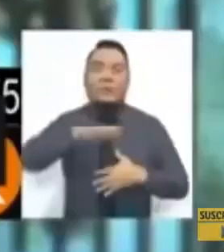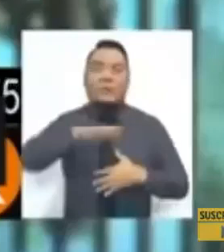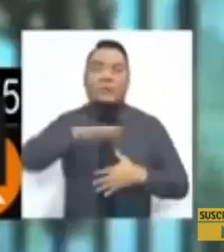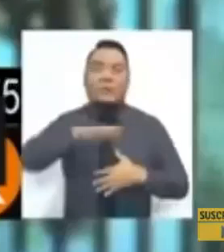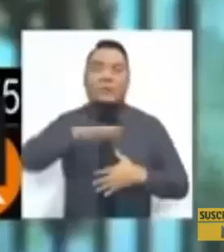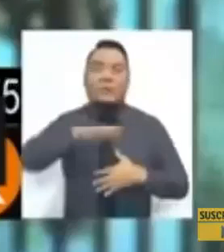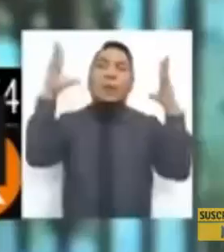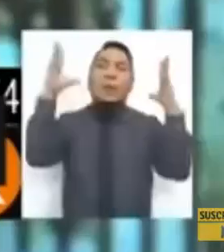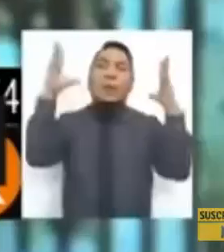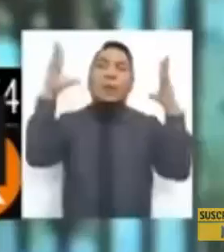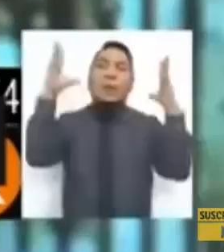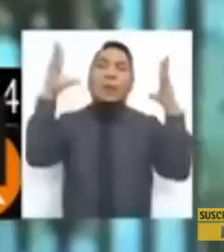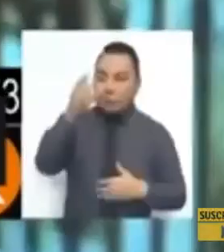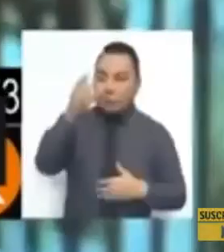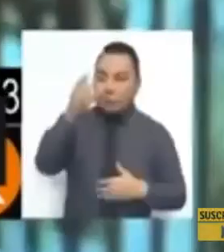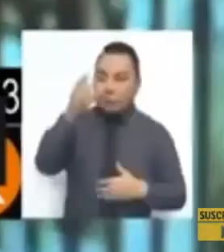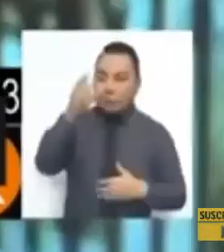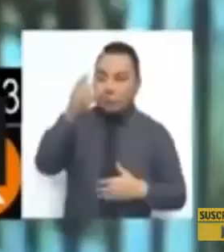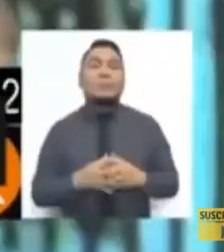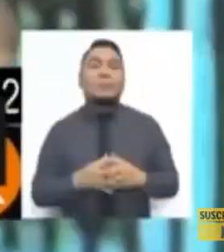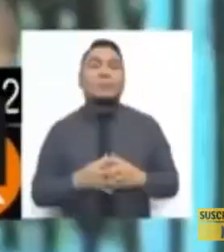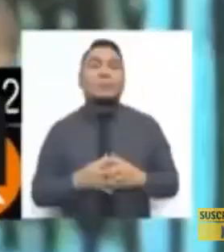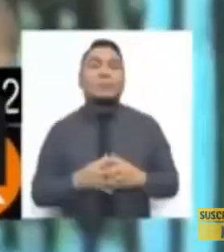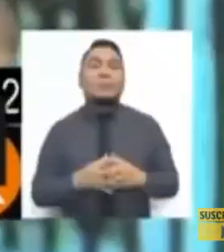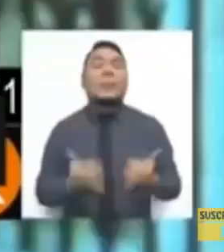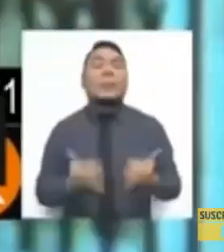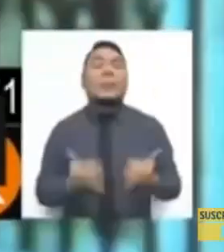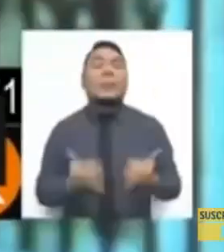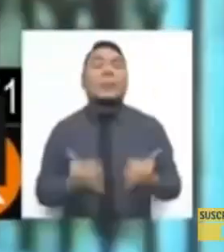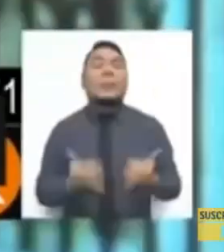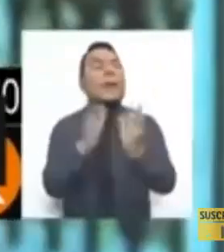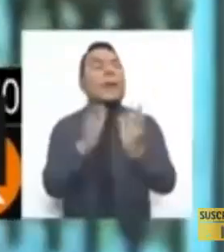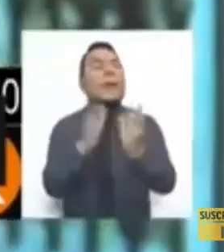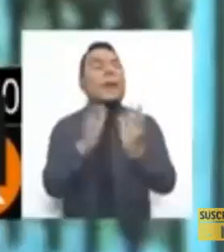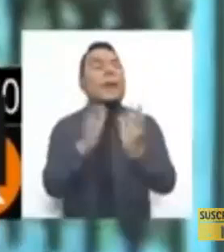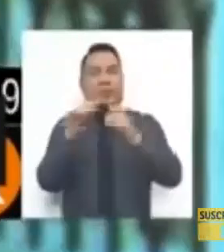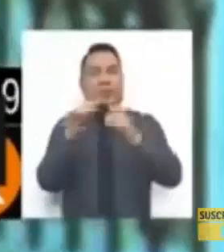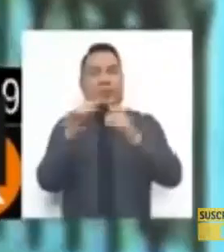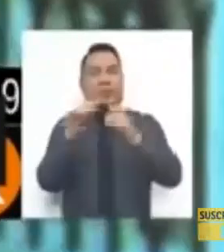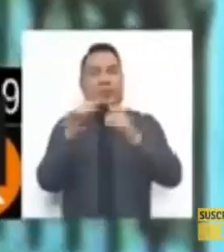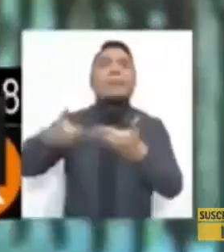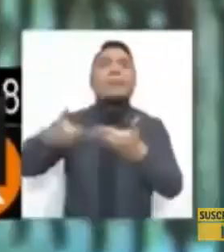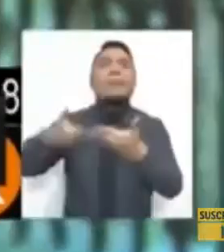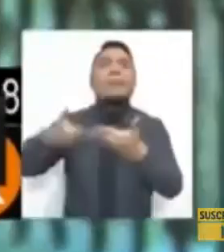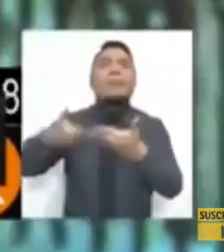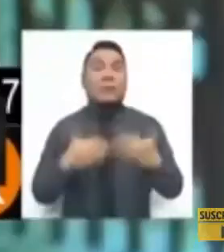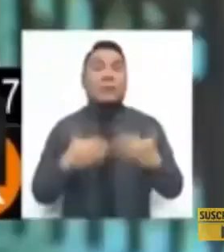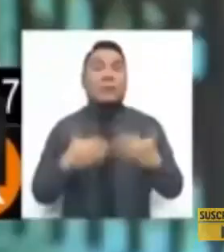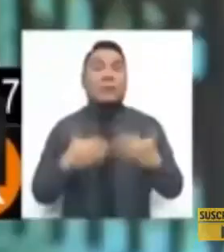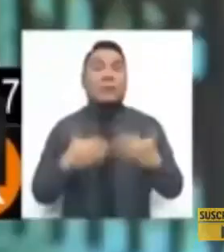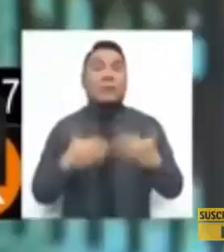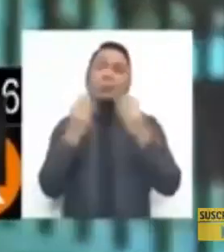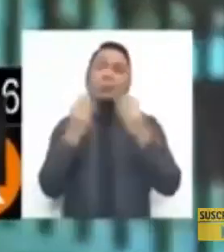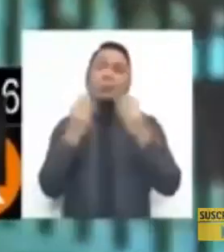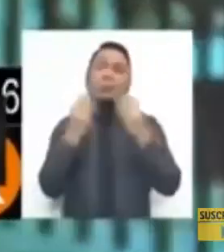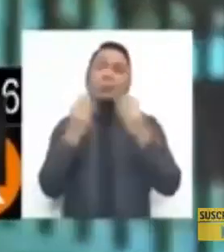Buenas noches, señor Pedro Castillo. Hoy es el día más importante de este proceso electoral. Después de muchas